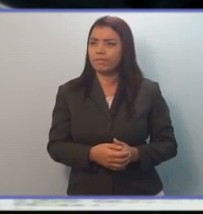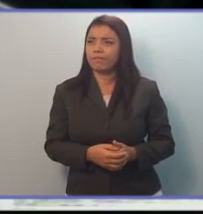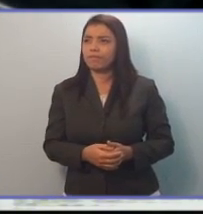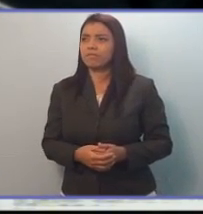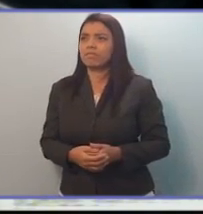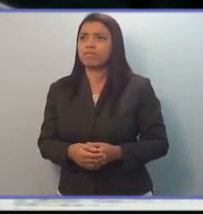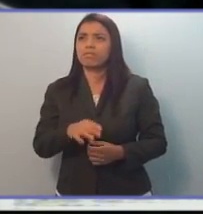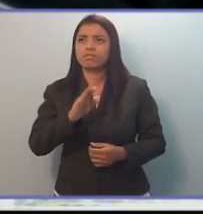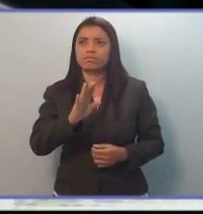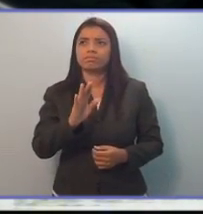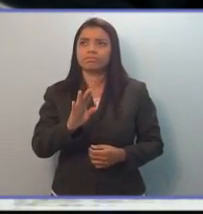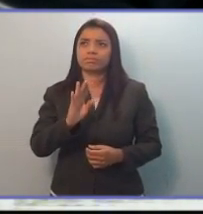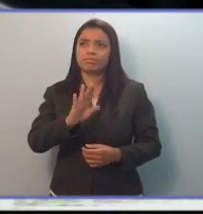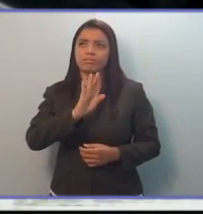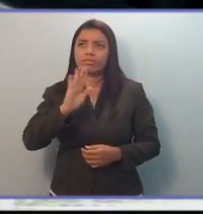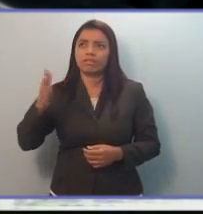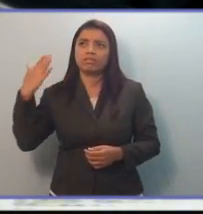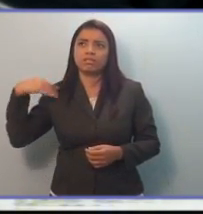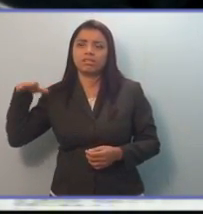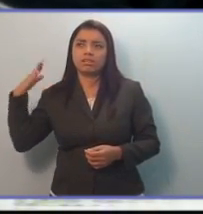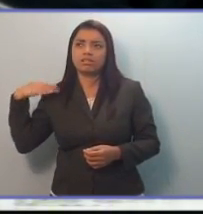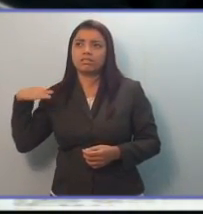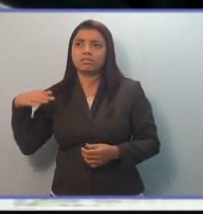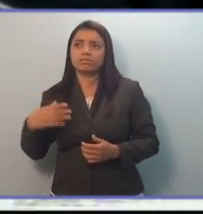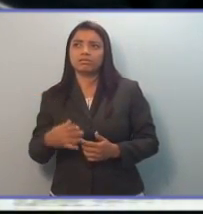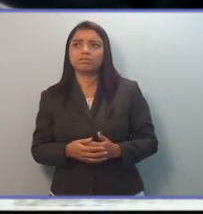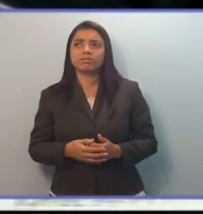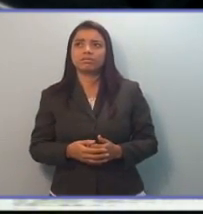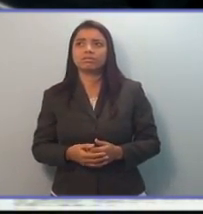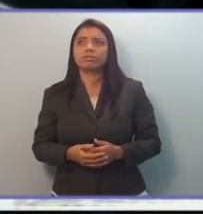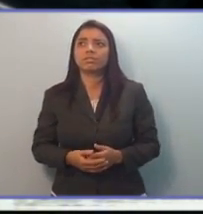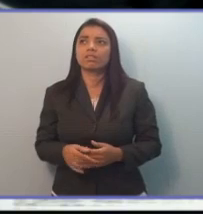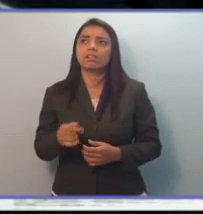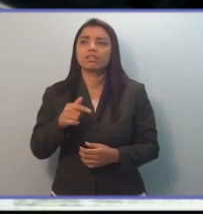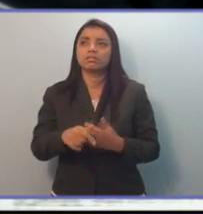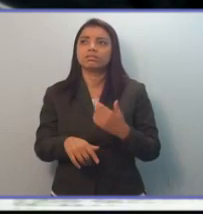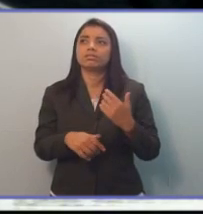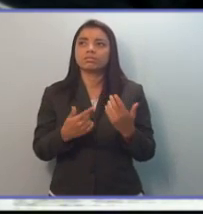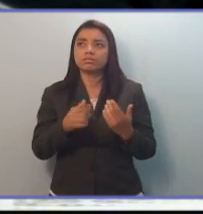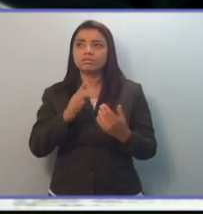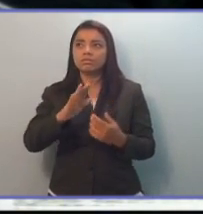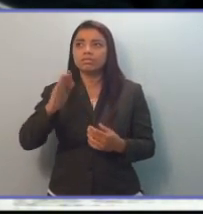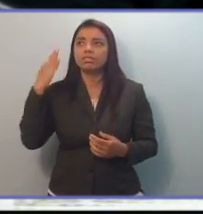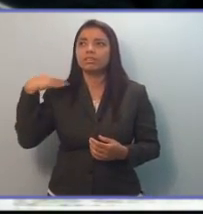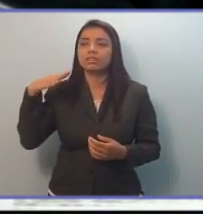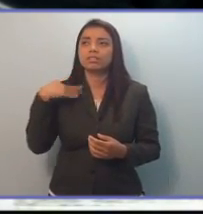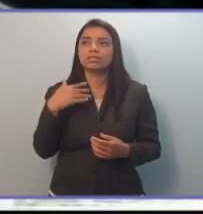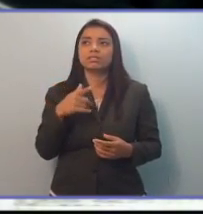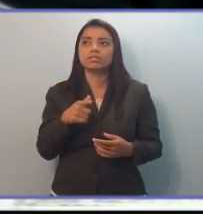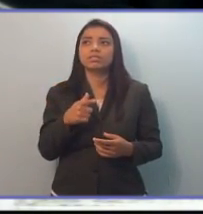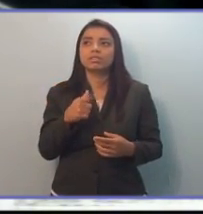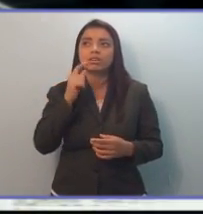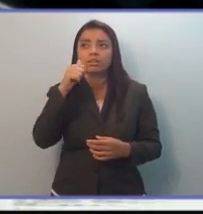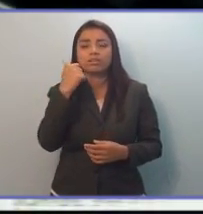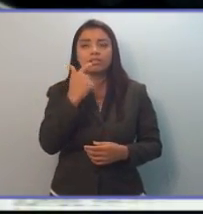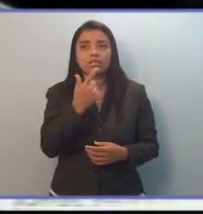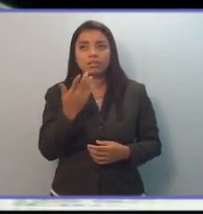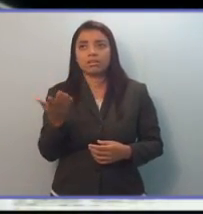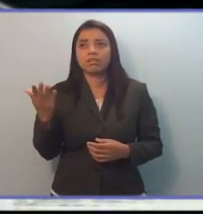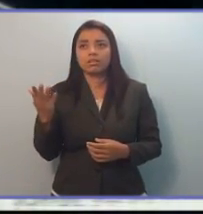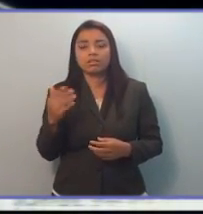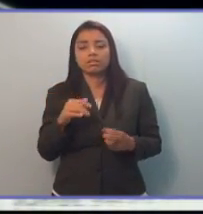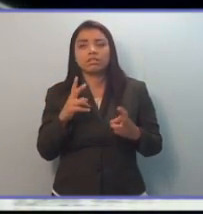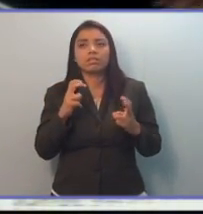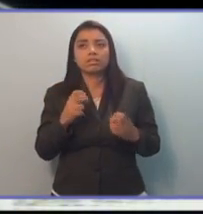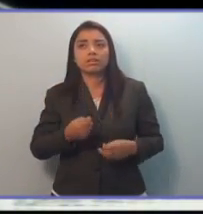en su experiencia como en lo que ha estado dando, además de la experiencia de juzgador, ha mencionado algunas cosas